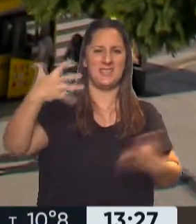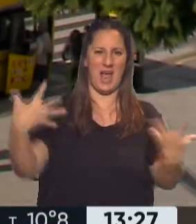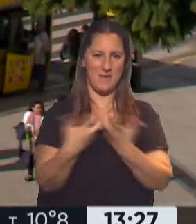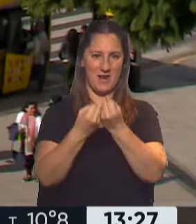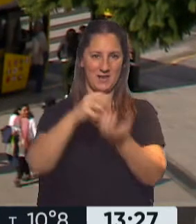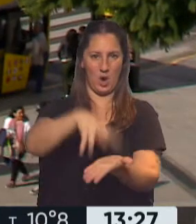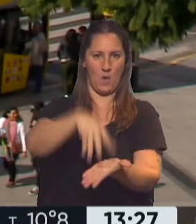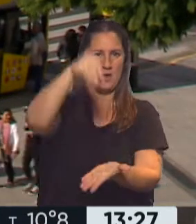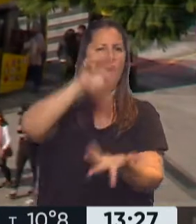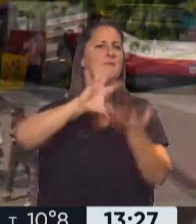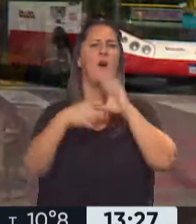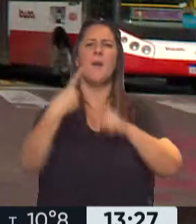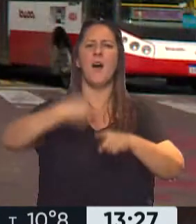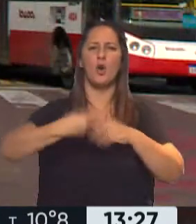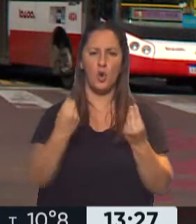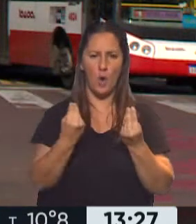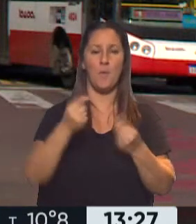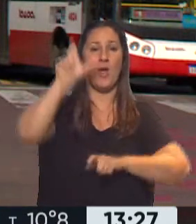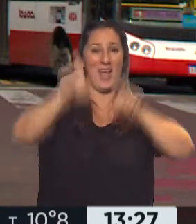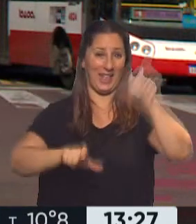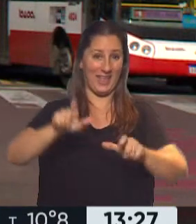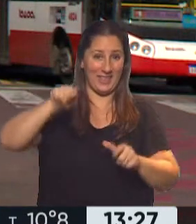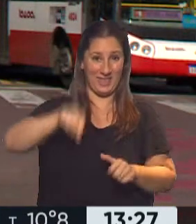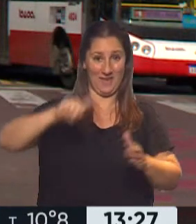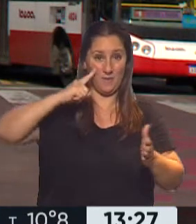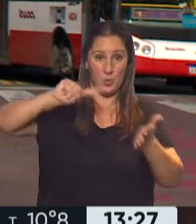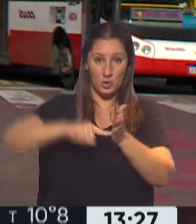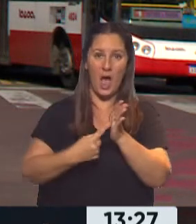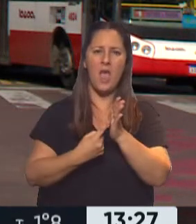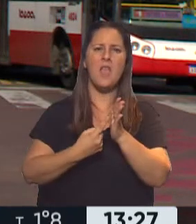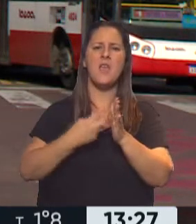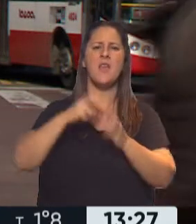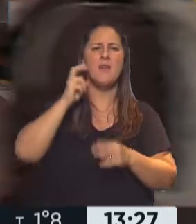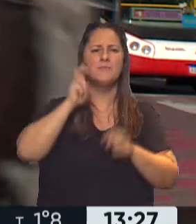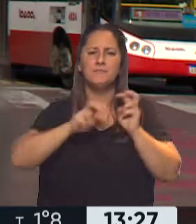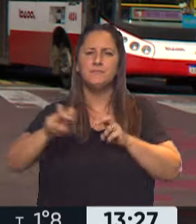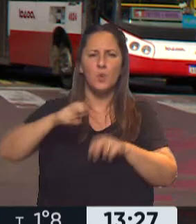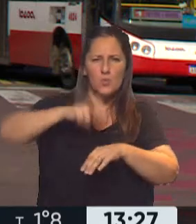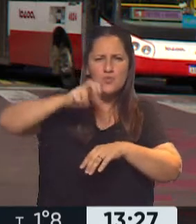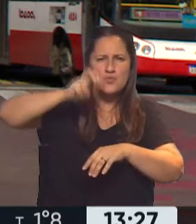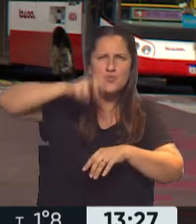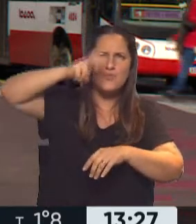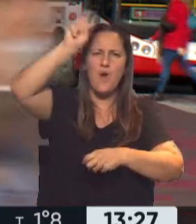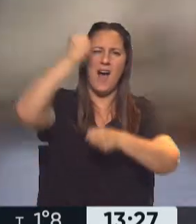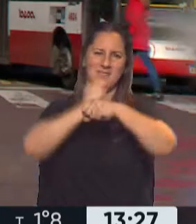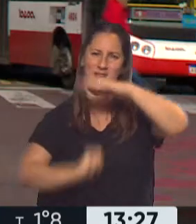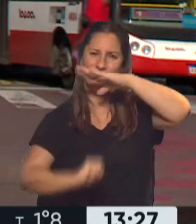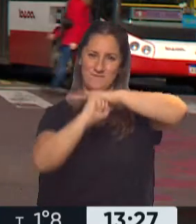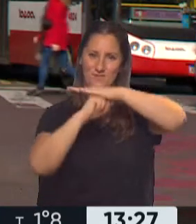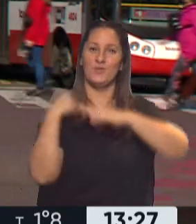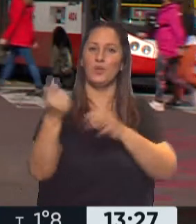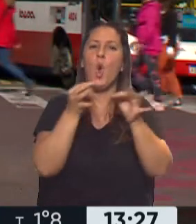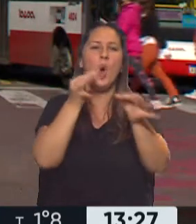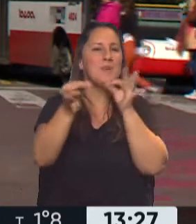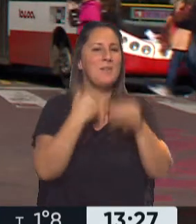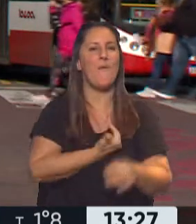Obelisco. ¿De qué manera? Invitando a los vecinos y vecinas a que recorran el monumento hasta la cima. Nosotros dialogamos con ellos para que